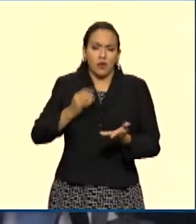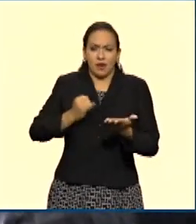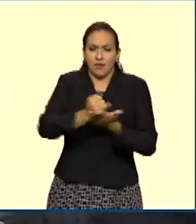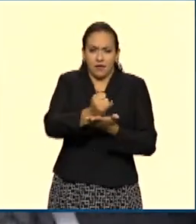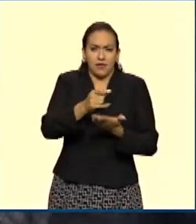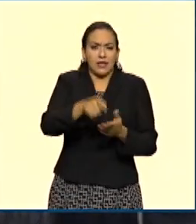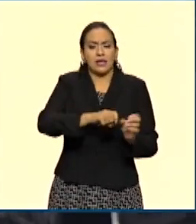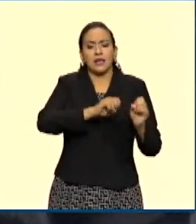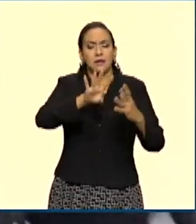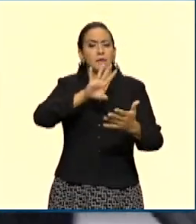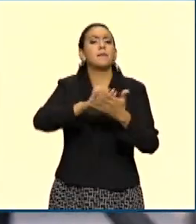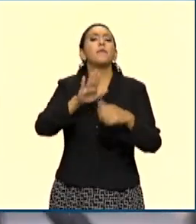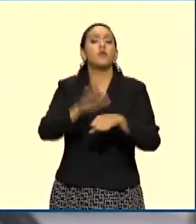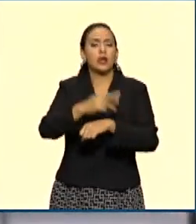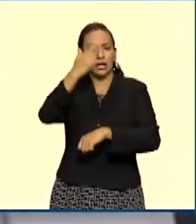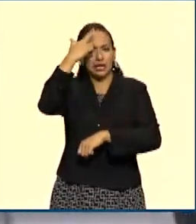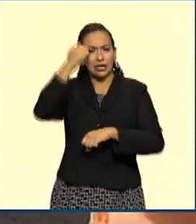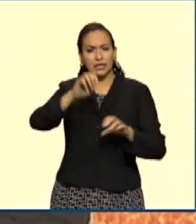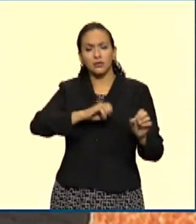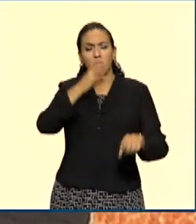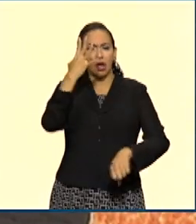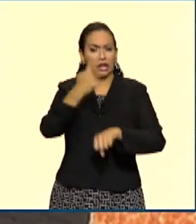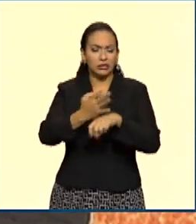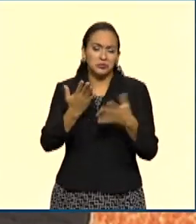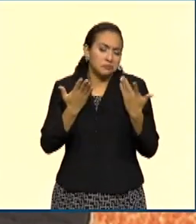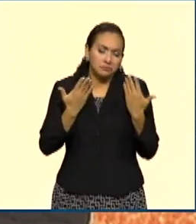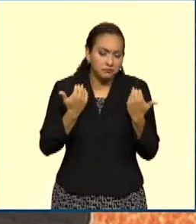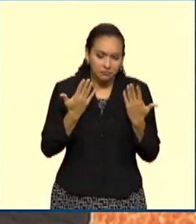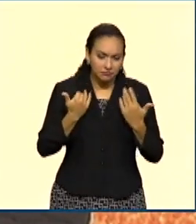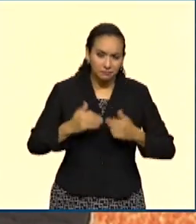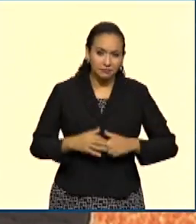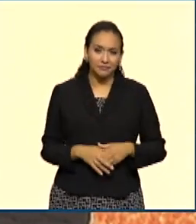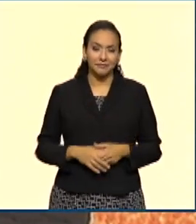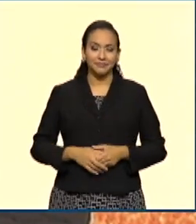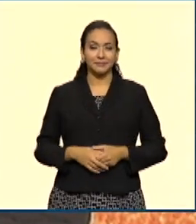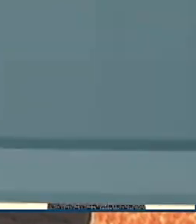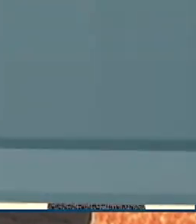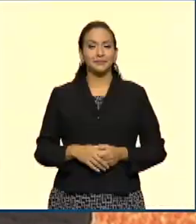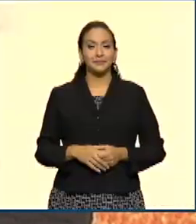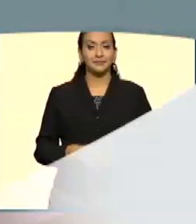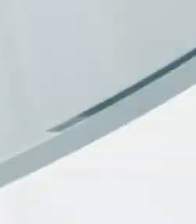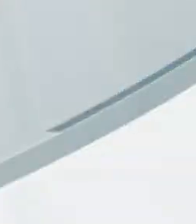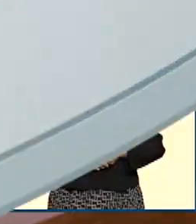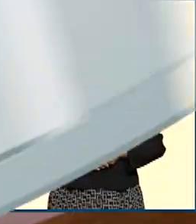penalmente porque ya no existirá el tipo penal.